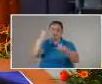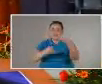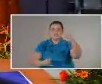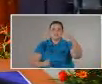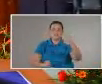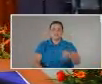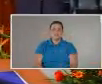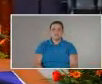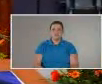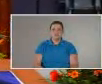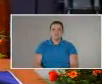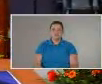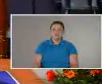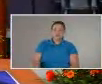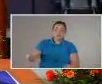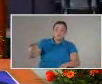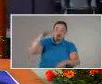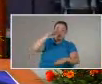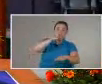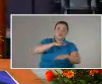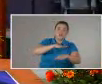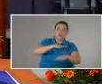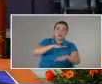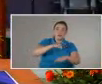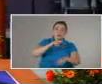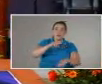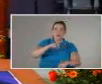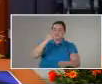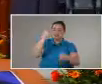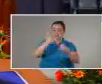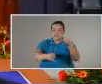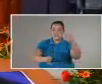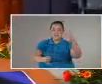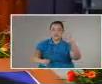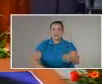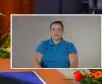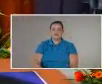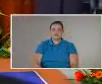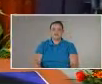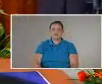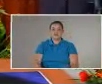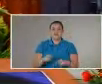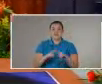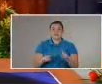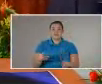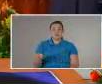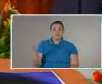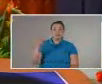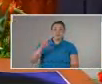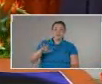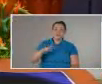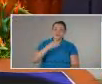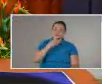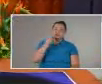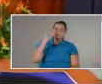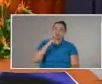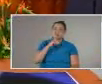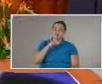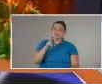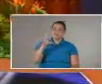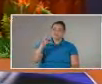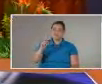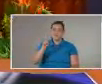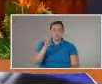lo tapo, lo voy a tapar y con eso se resuelve. Pero después miramos cómo Dios dice no,